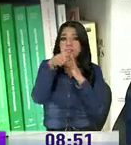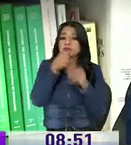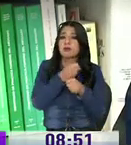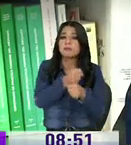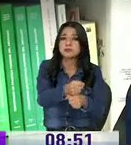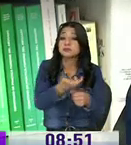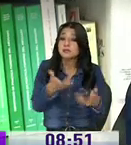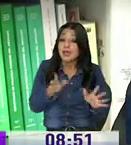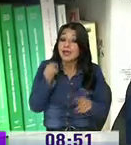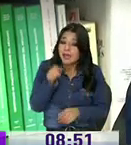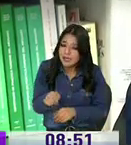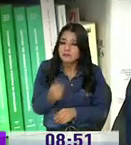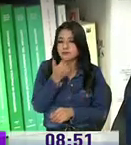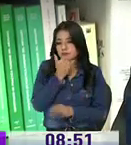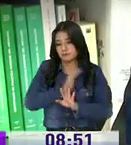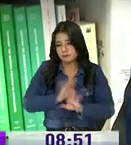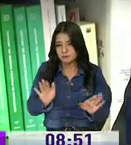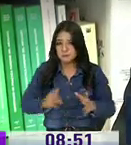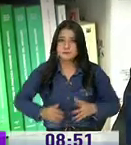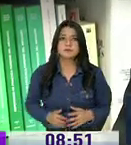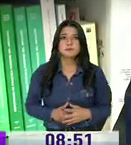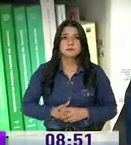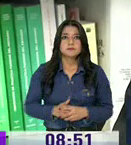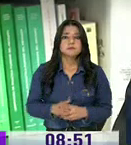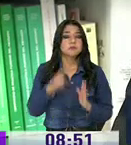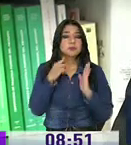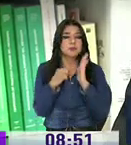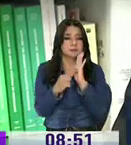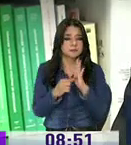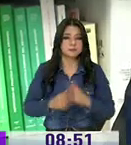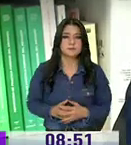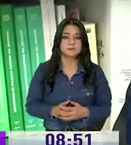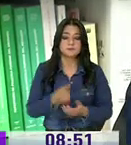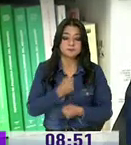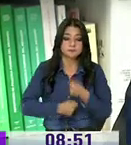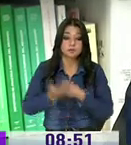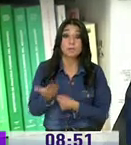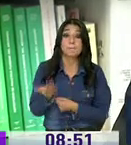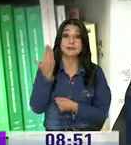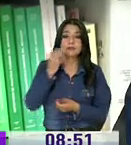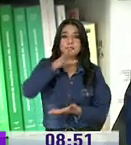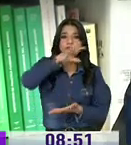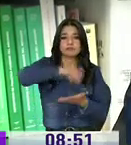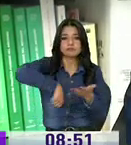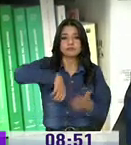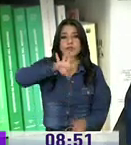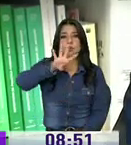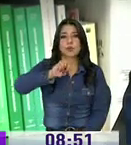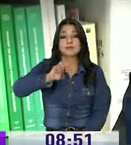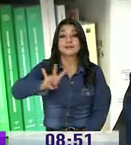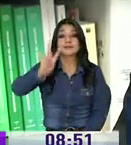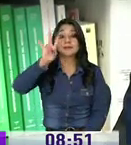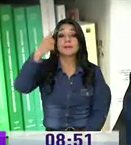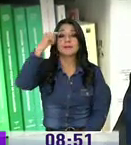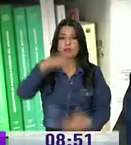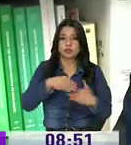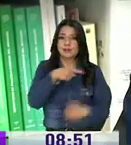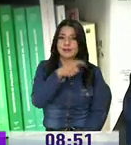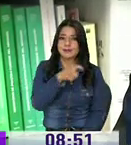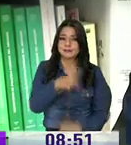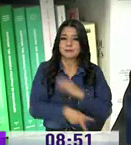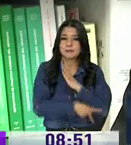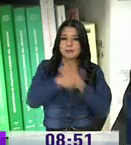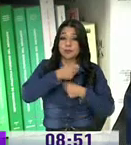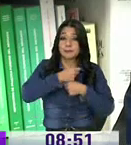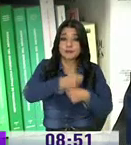a Petroamazonas. Para poner un ejemplo, el año pasado le quitaron 407 millones de dólares que necesitaba